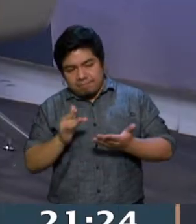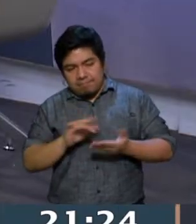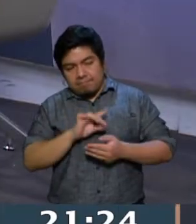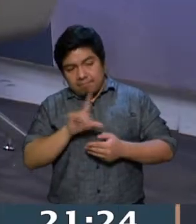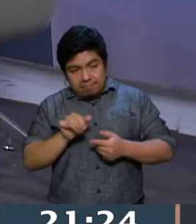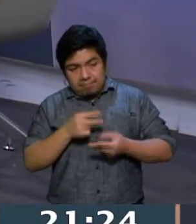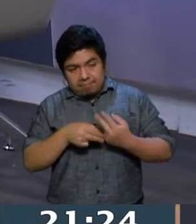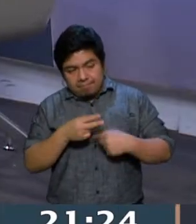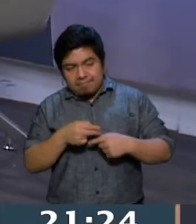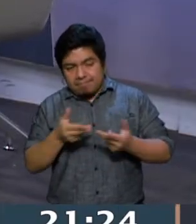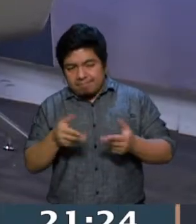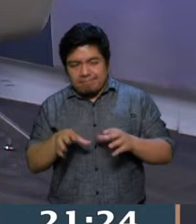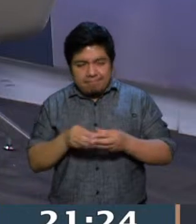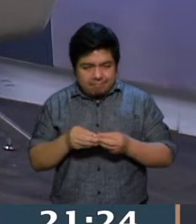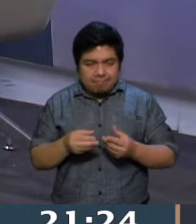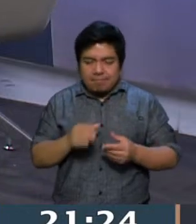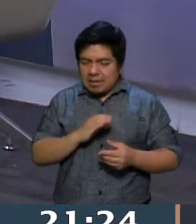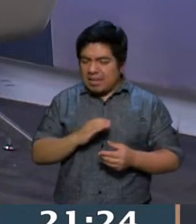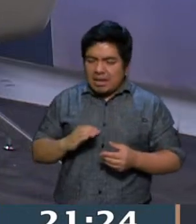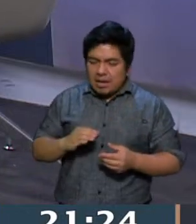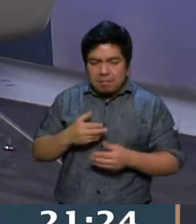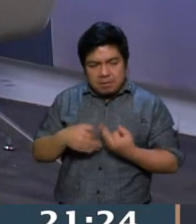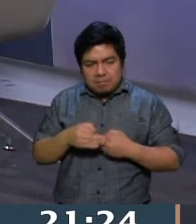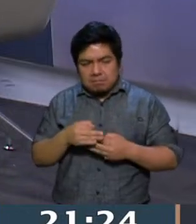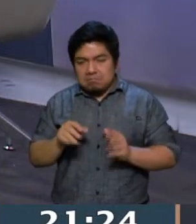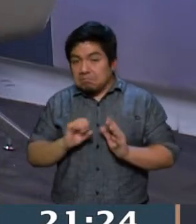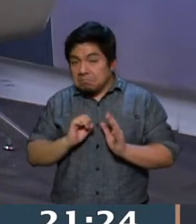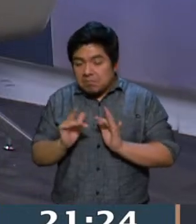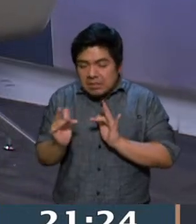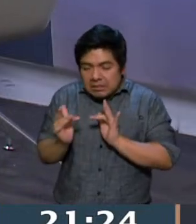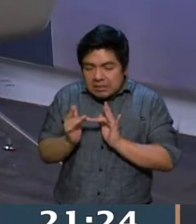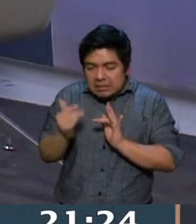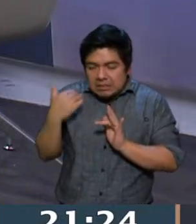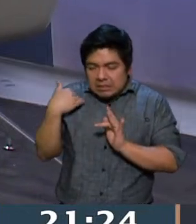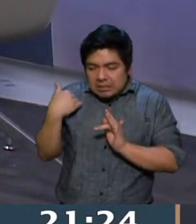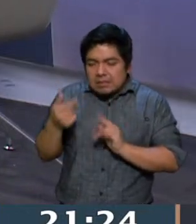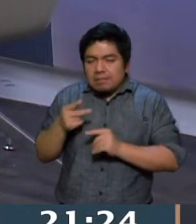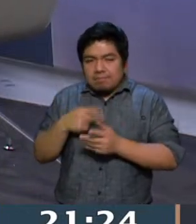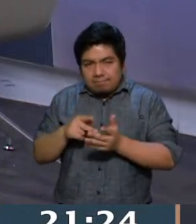comunicación abierta para que más adelante en la campaña, si alguien se acerca a ustedes, pues lo